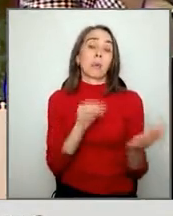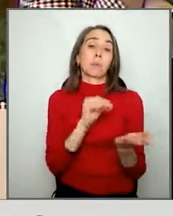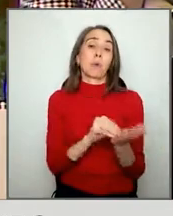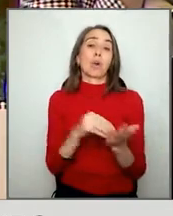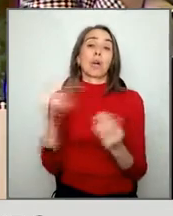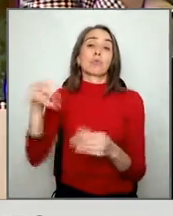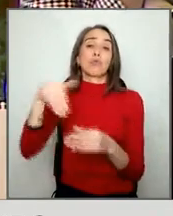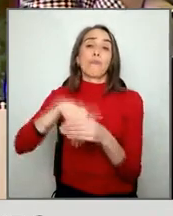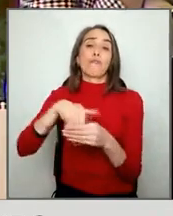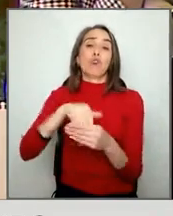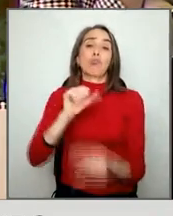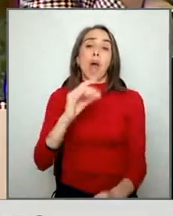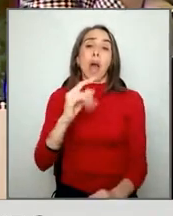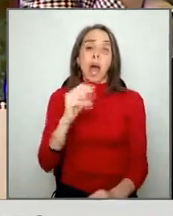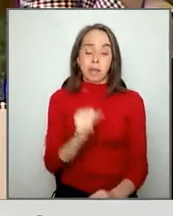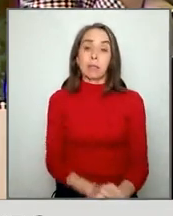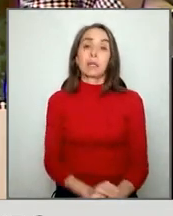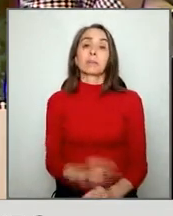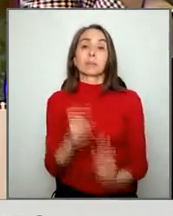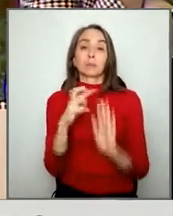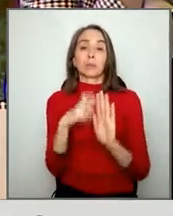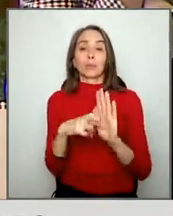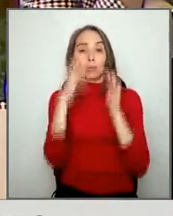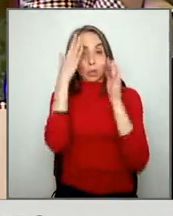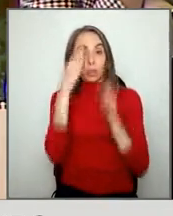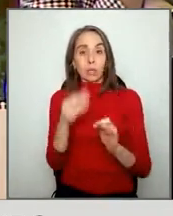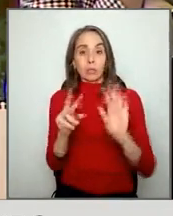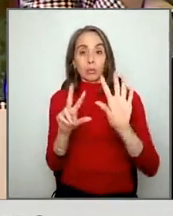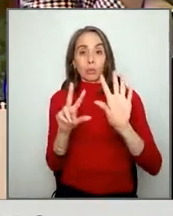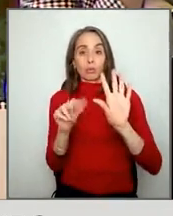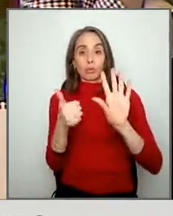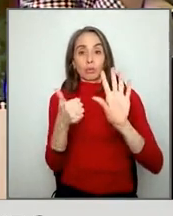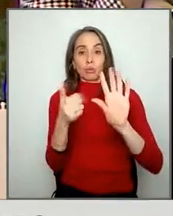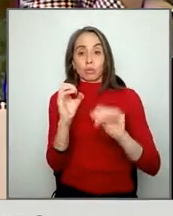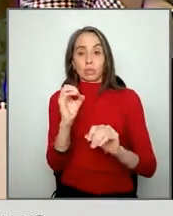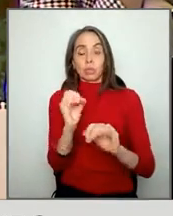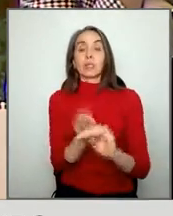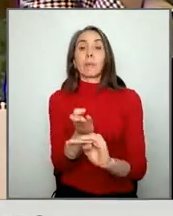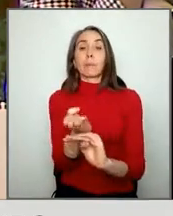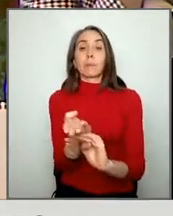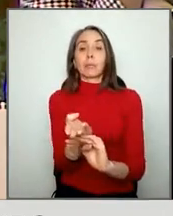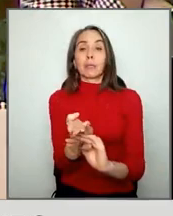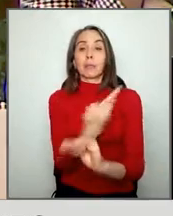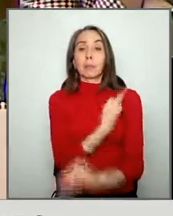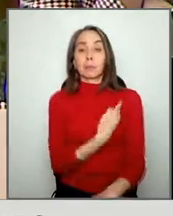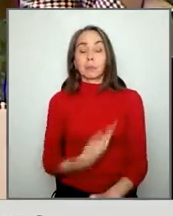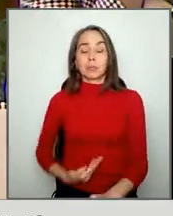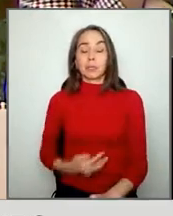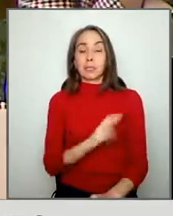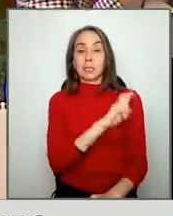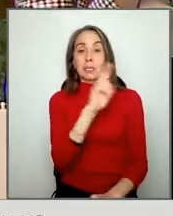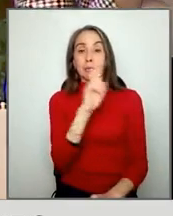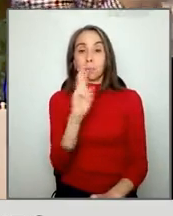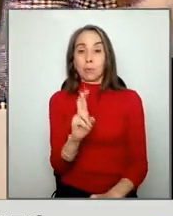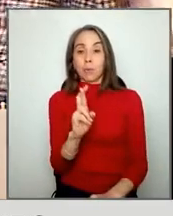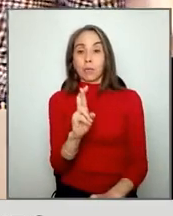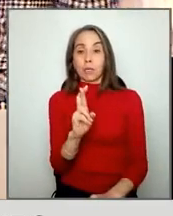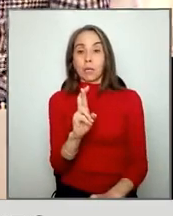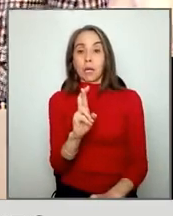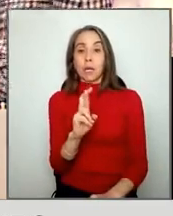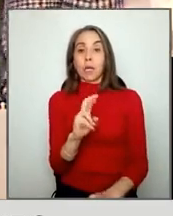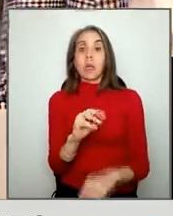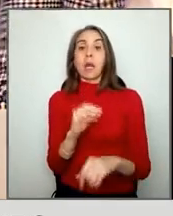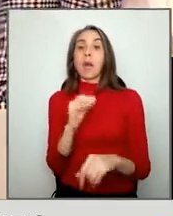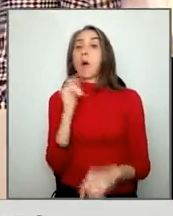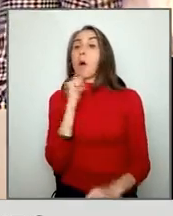la resolución número 860 que solicita su excelencia del presidente de la república que haga presente a la urgencia calificado